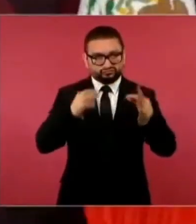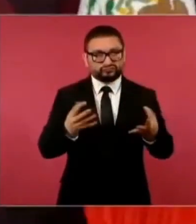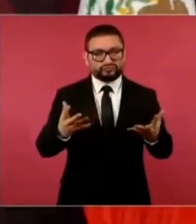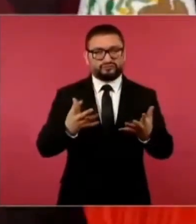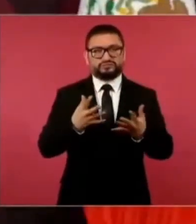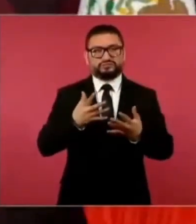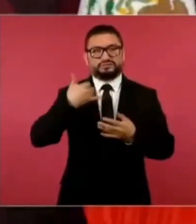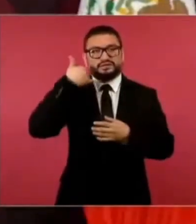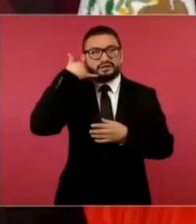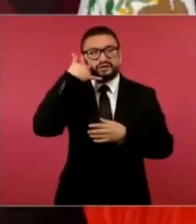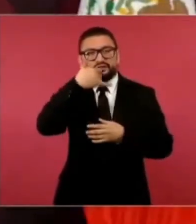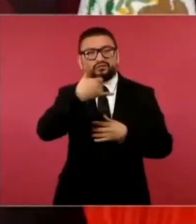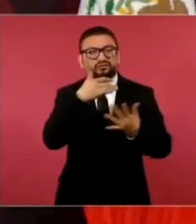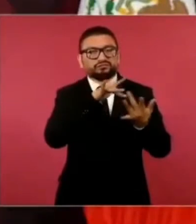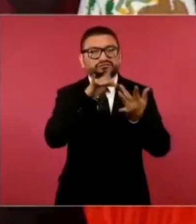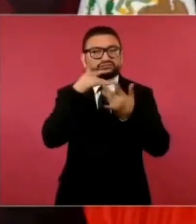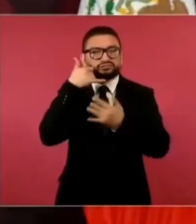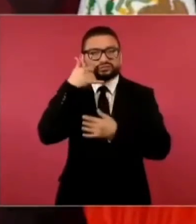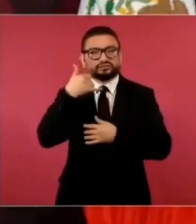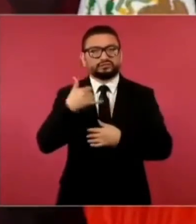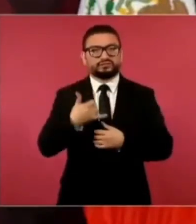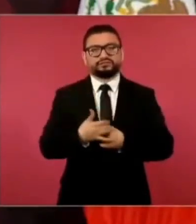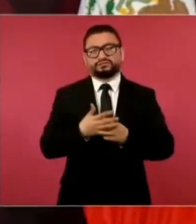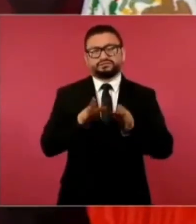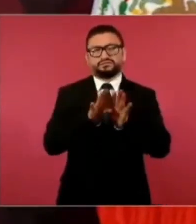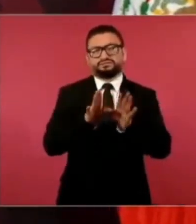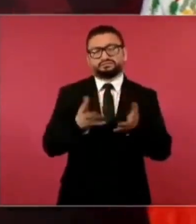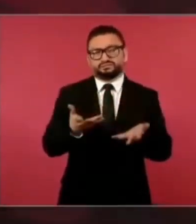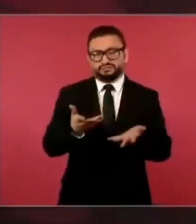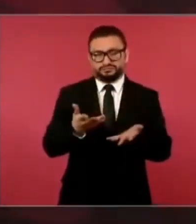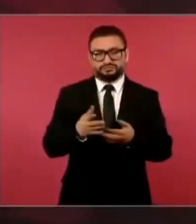la telefonía celular. No es posible